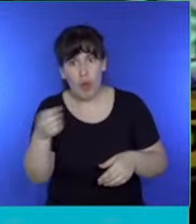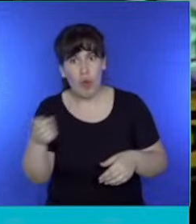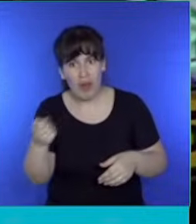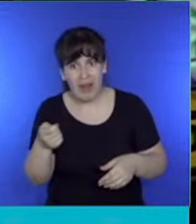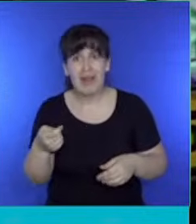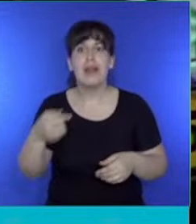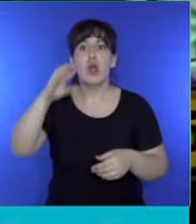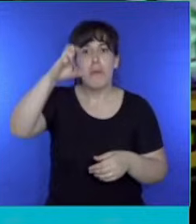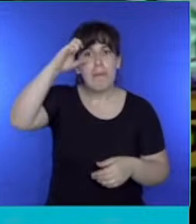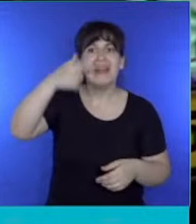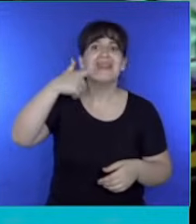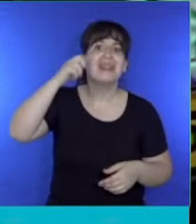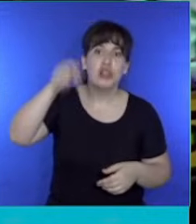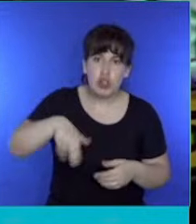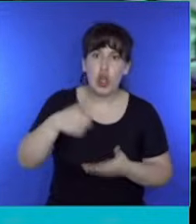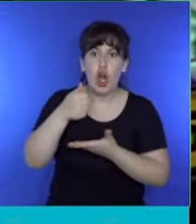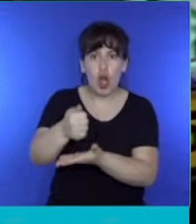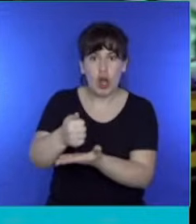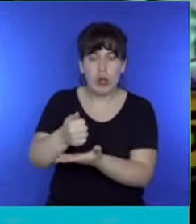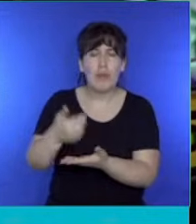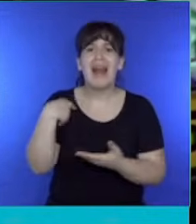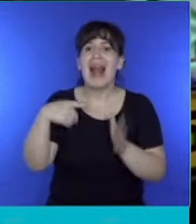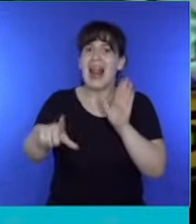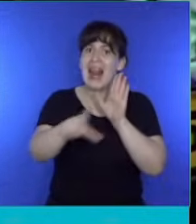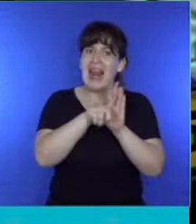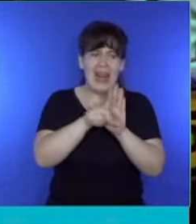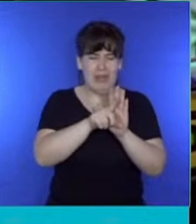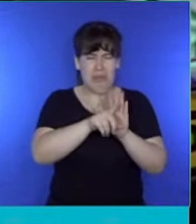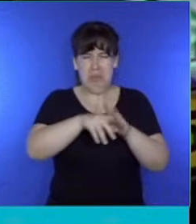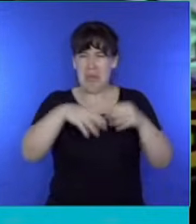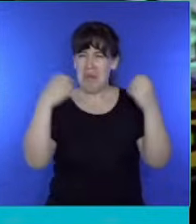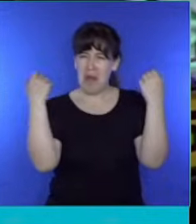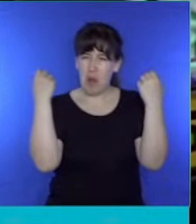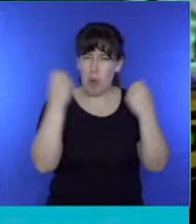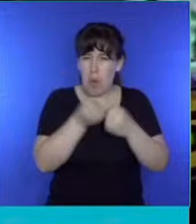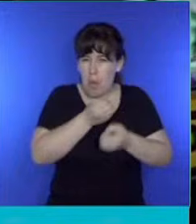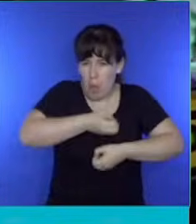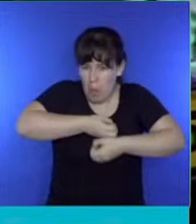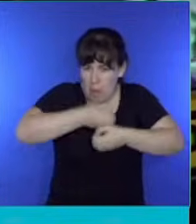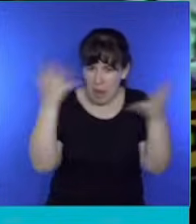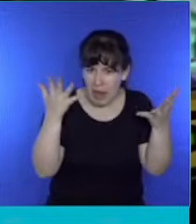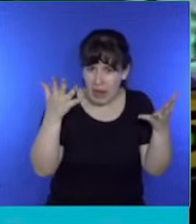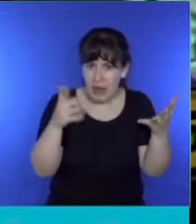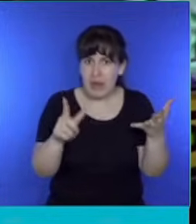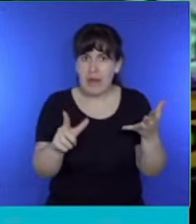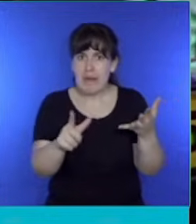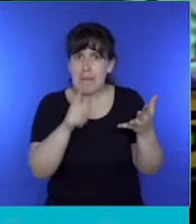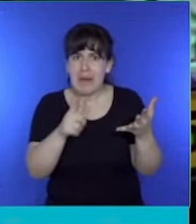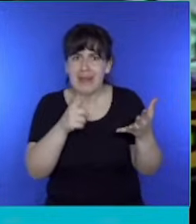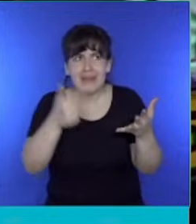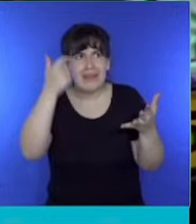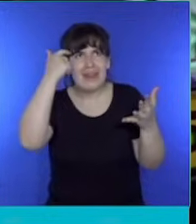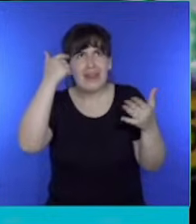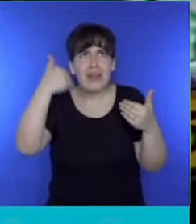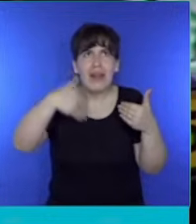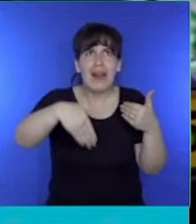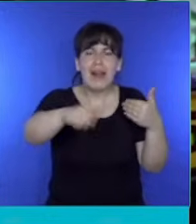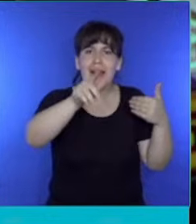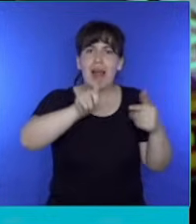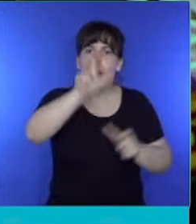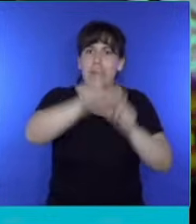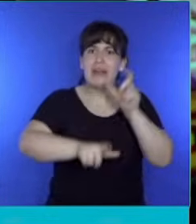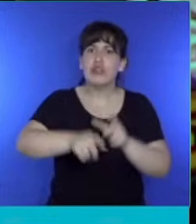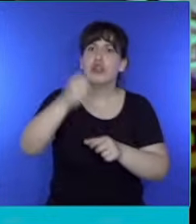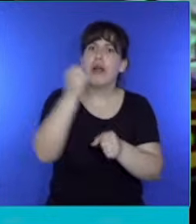los pensionados, porque la ley era tan, pero tan aberrante que establecía que le iban a recalcular el haber a los